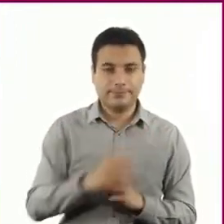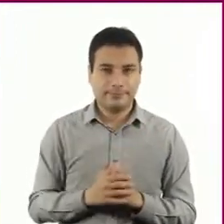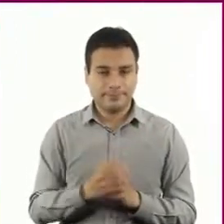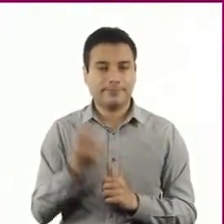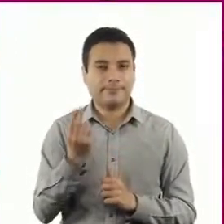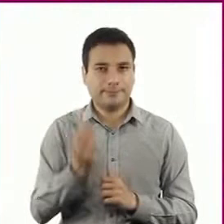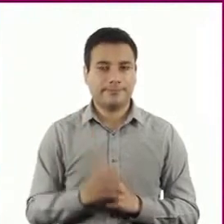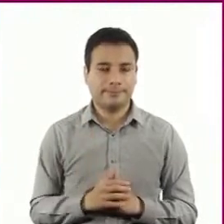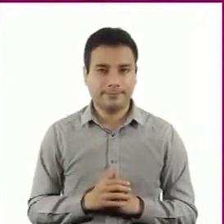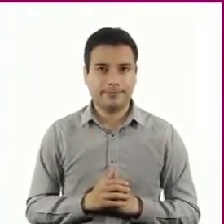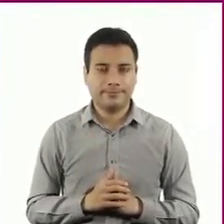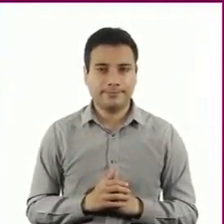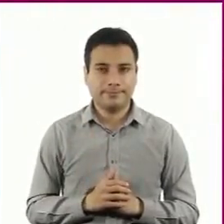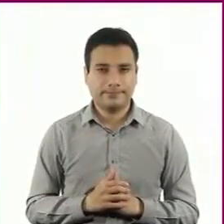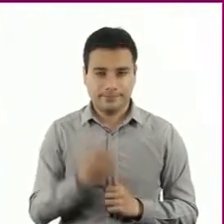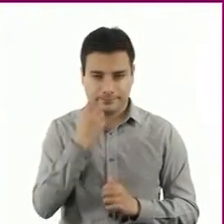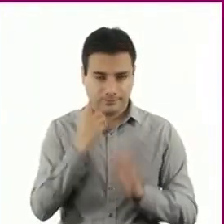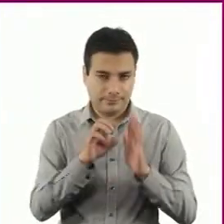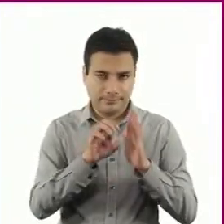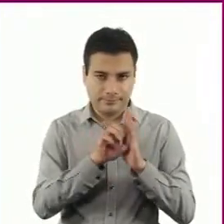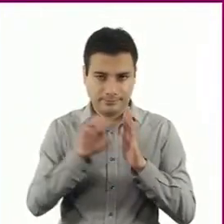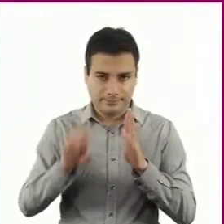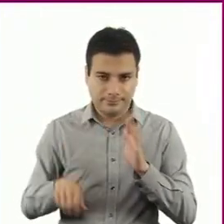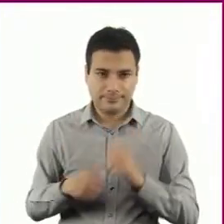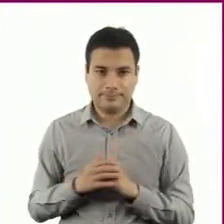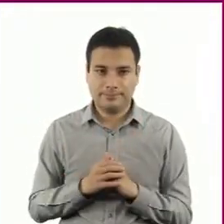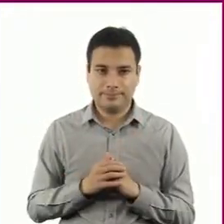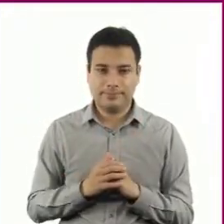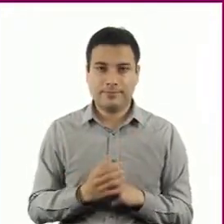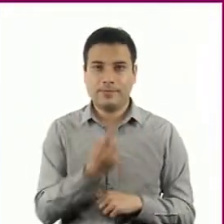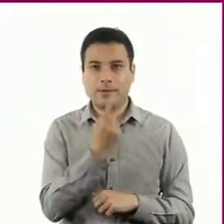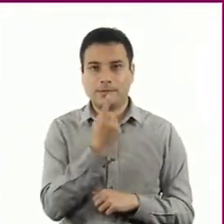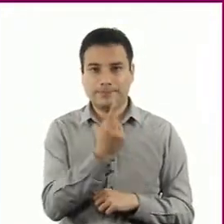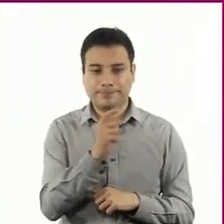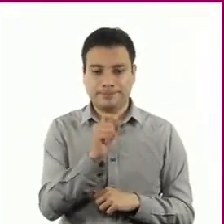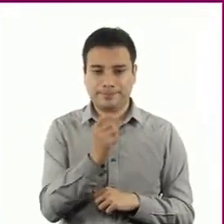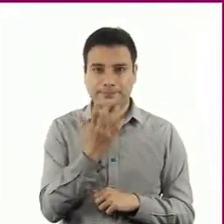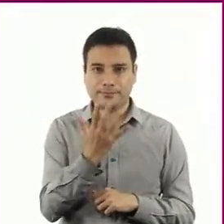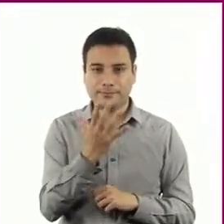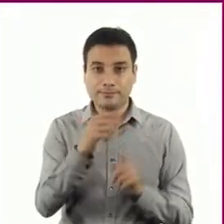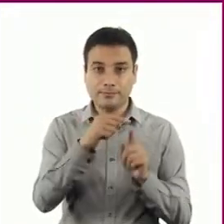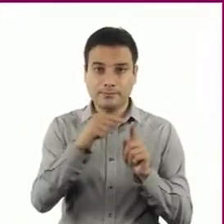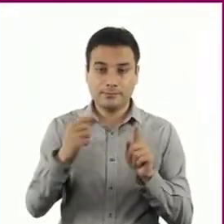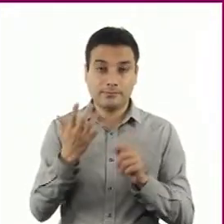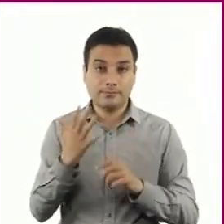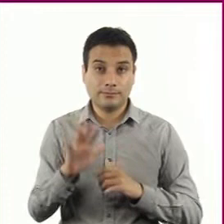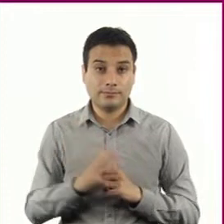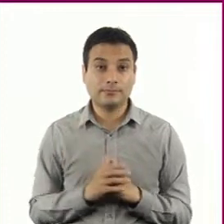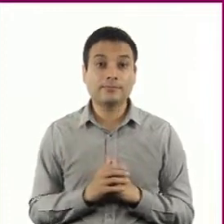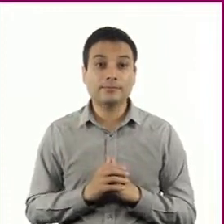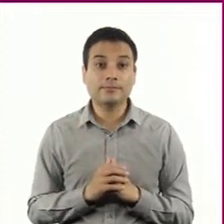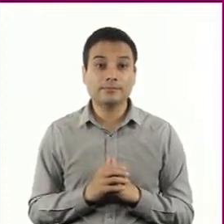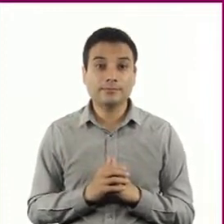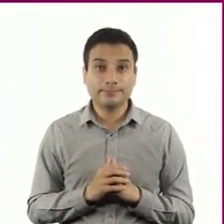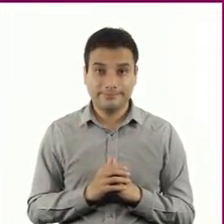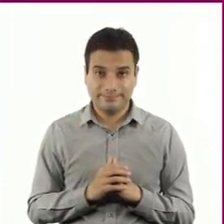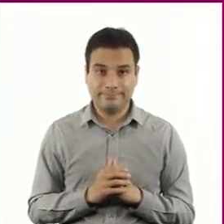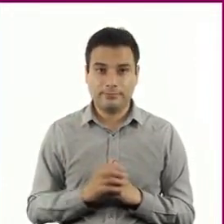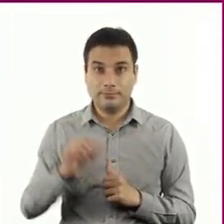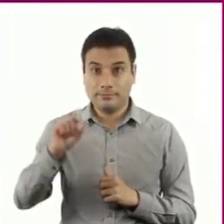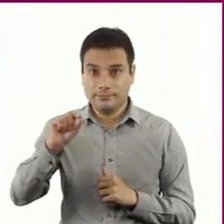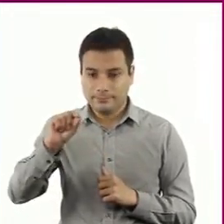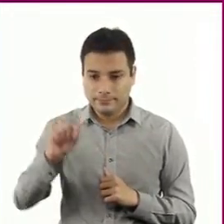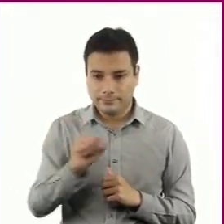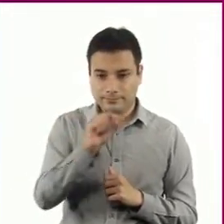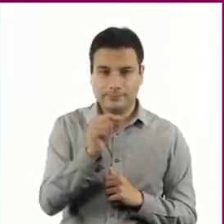del divisor. Por ejemplo, en la división 1.5 entre 10, el último decimal se recorre una cifra a la